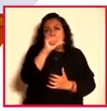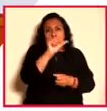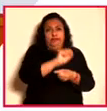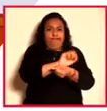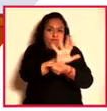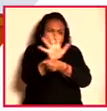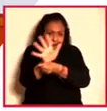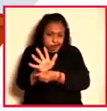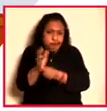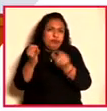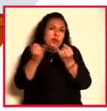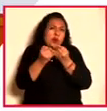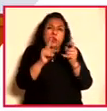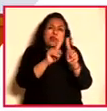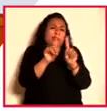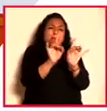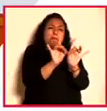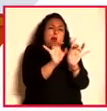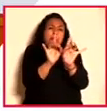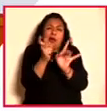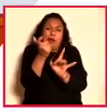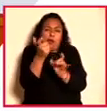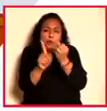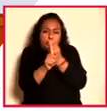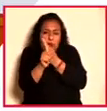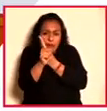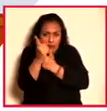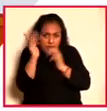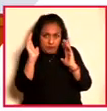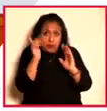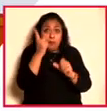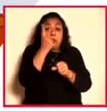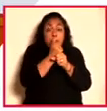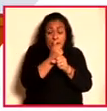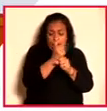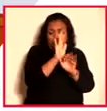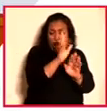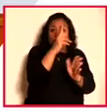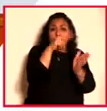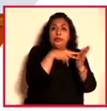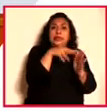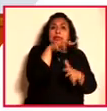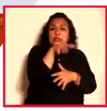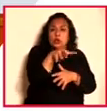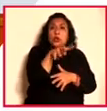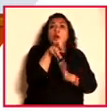también por una serie de circunstancias económicas. Bueno, primero, el 2019 regresamos con un